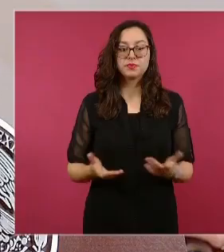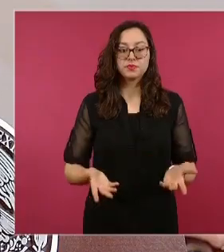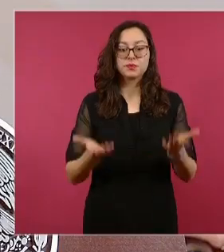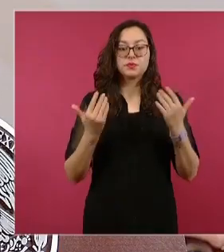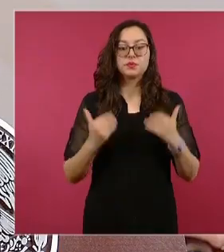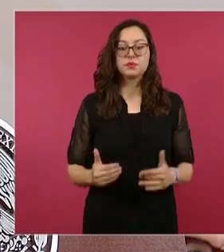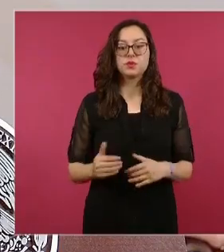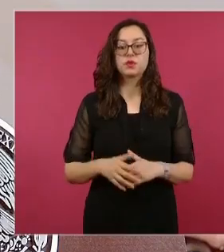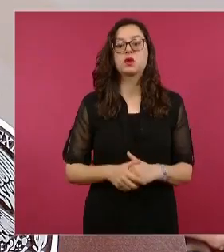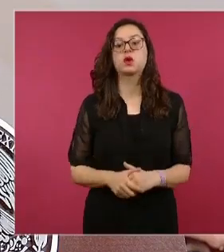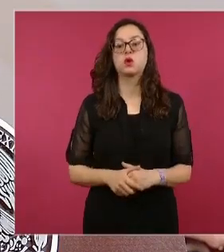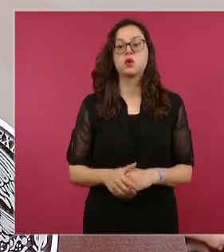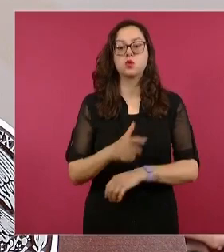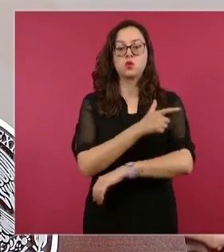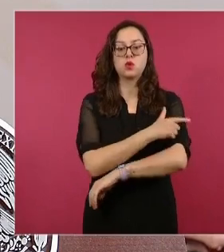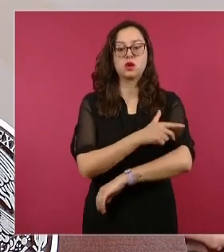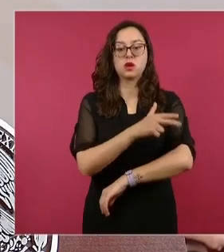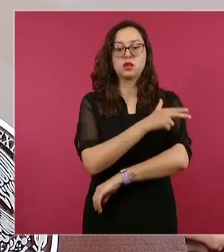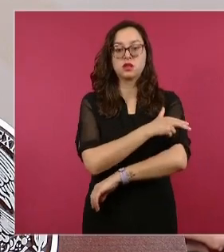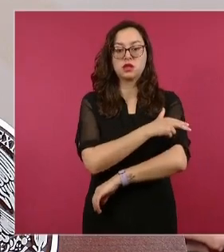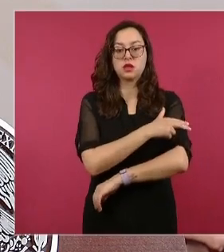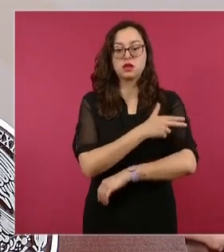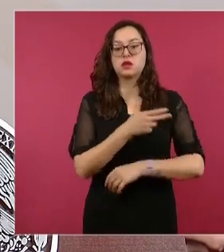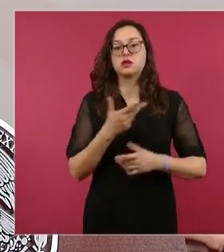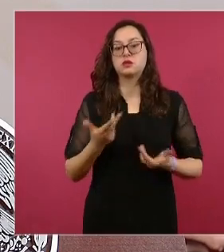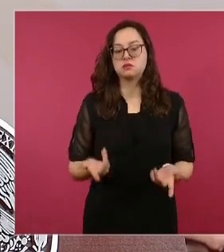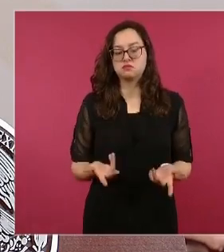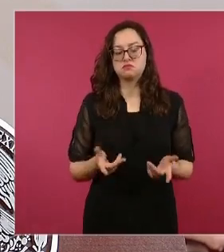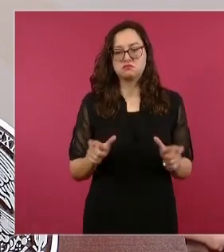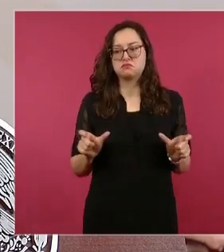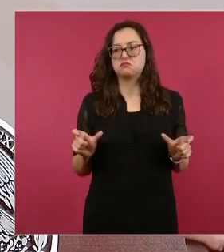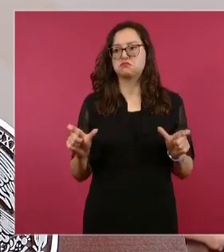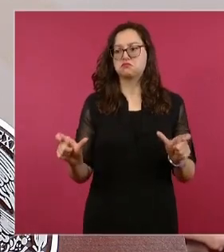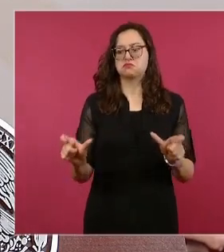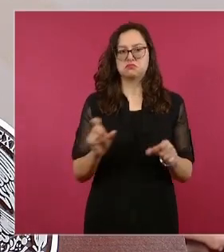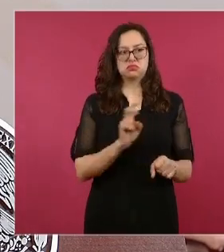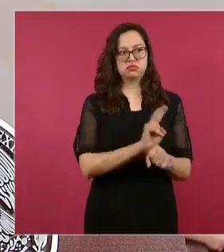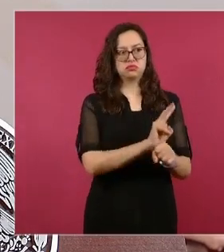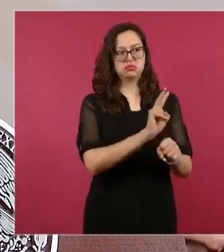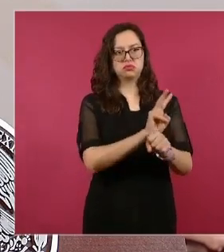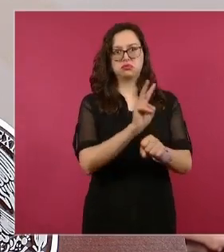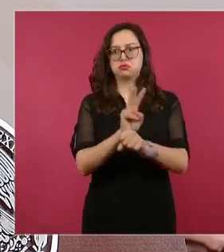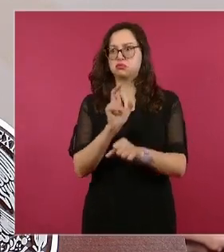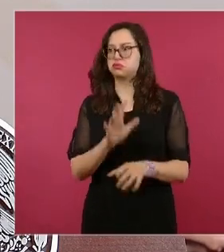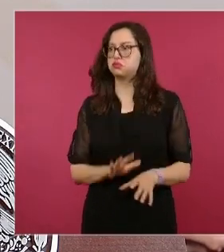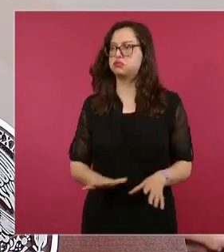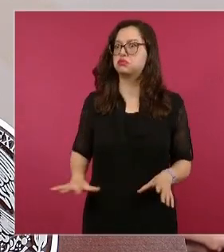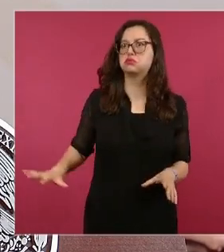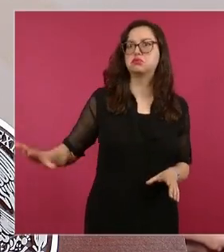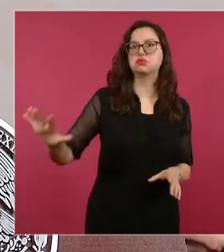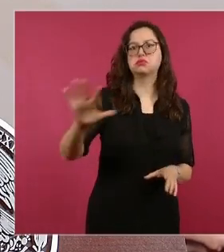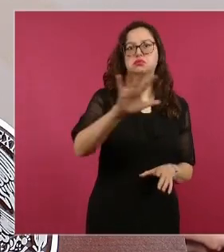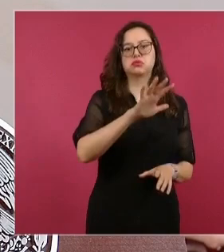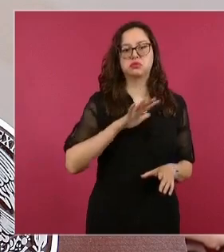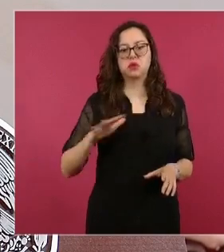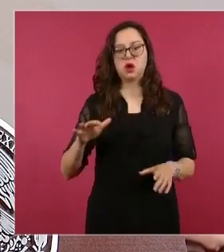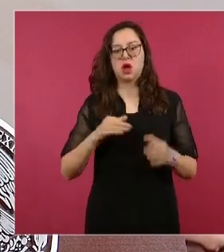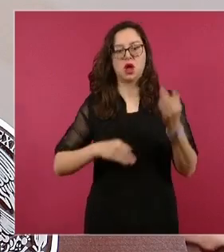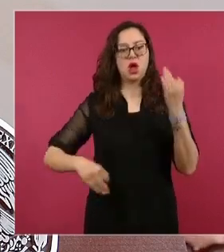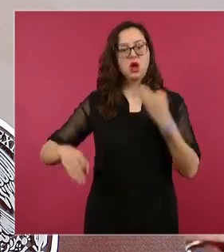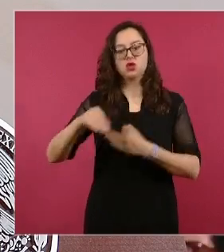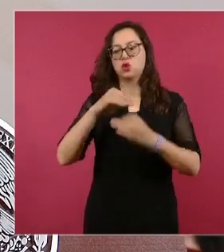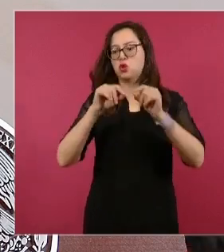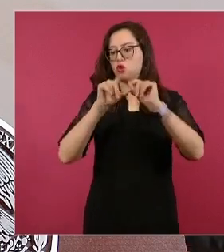vigilancia permanente para resguardar el orden, garantizar la seguridad pública, combatir el delito y prestar el servicio de prevención en